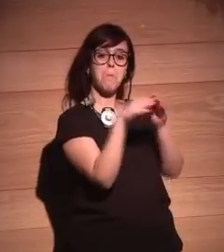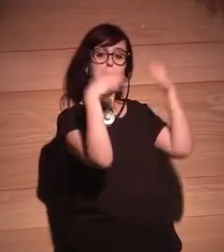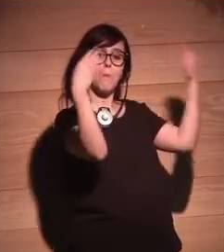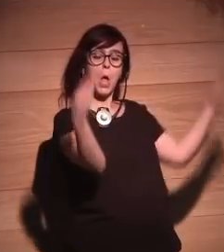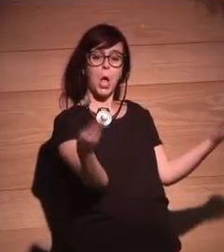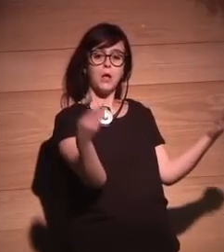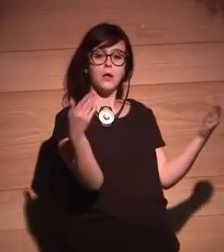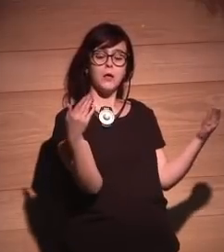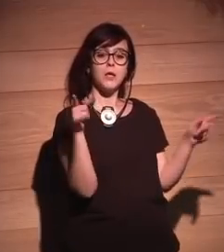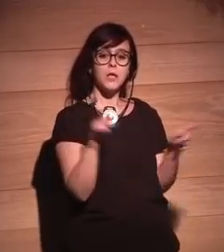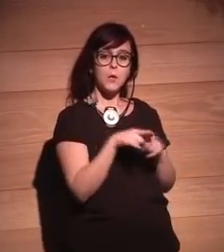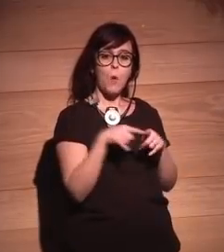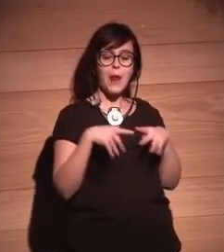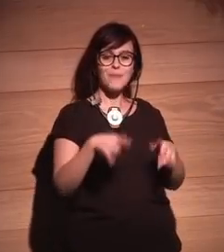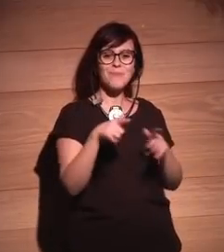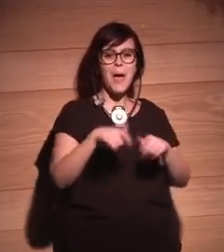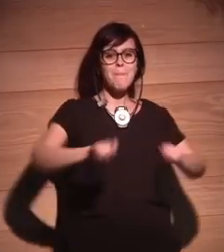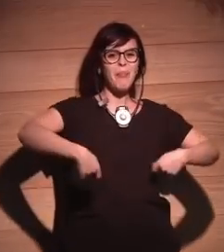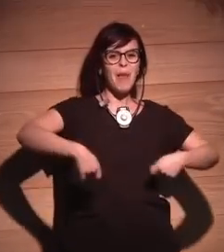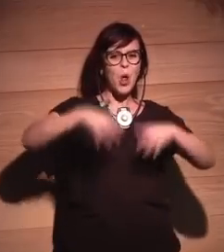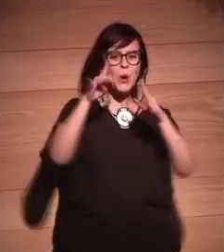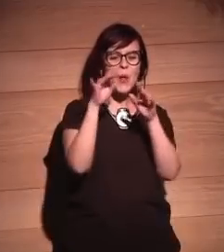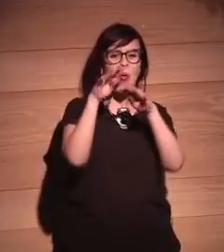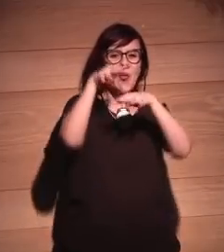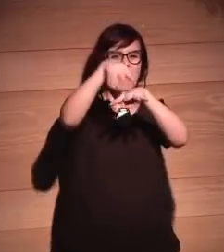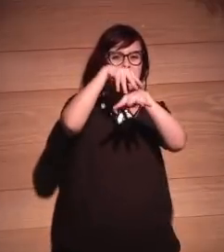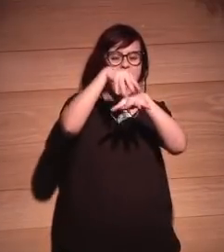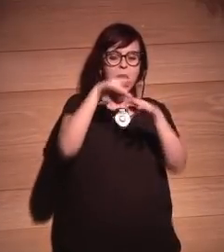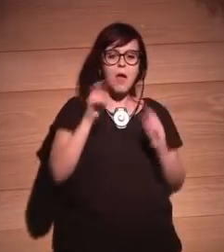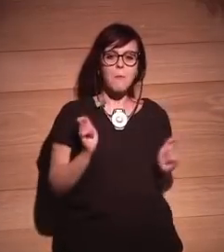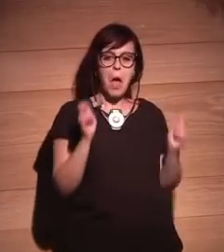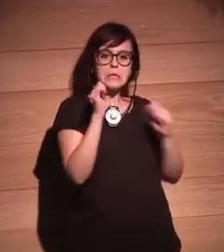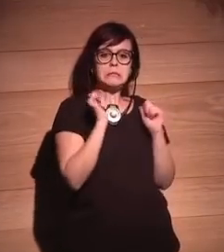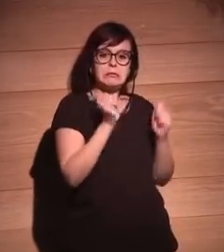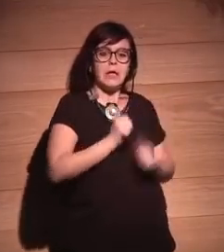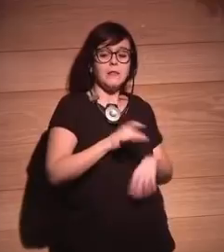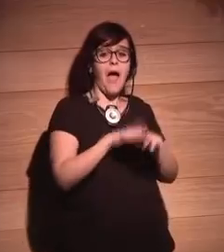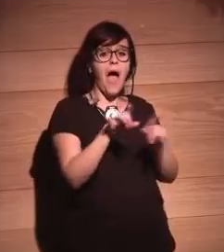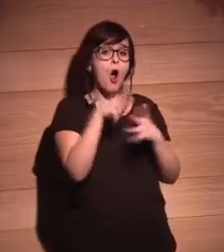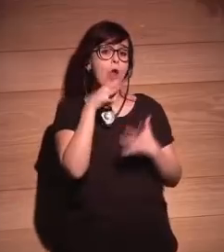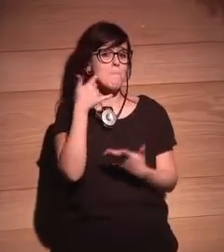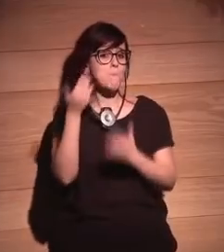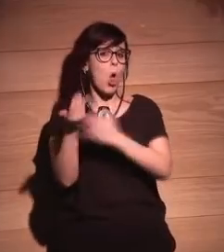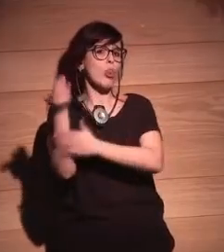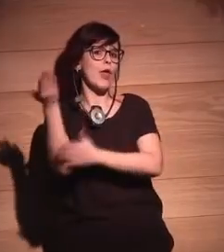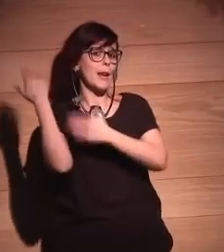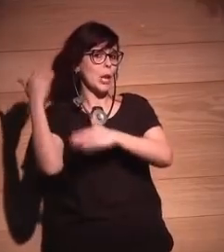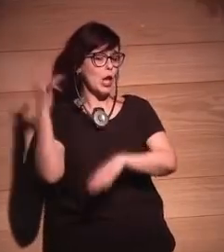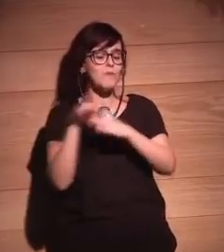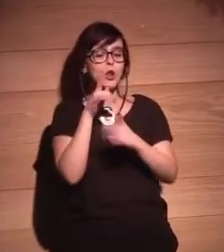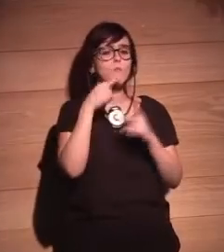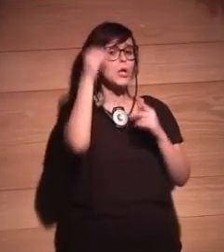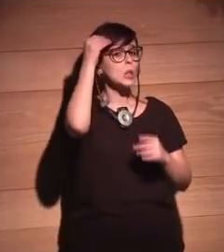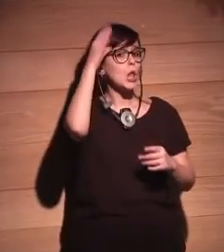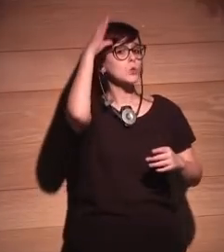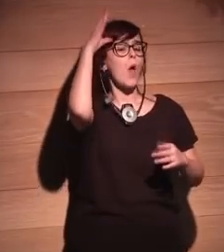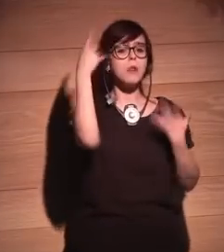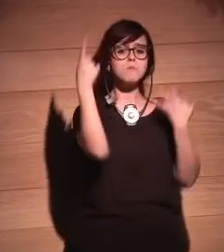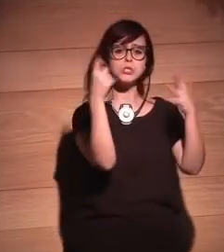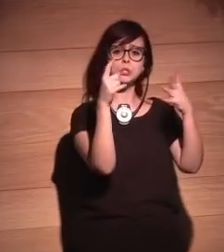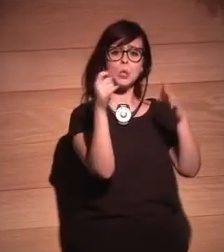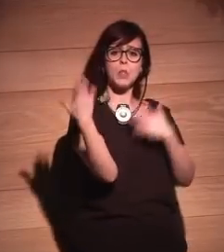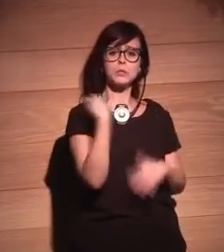chaqueta antigua, un pantalón de pana. O sea, el típico personaje intelectual, por decirlo así, hoy sería un hipster, pero de aquella pues era un intelectual de los años 60,